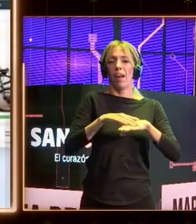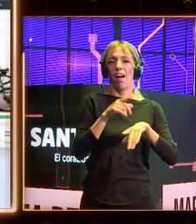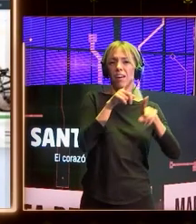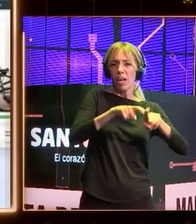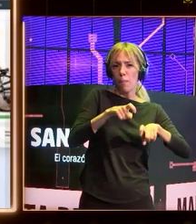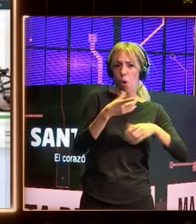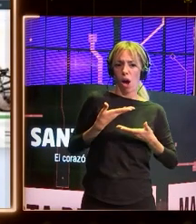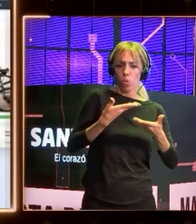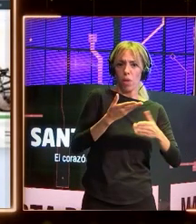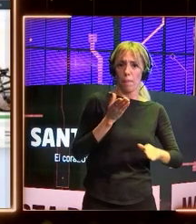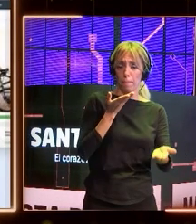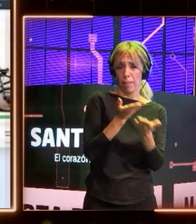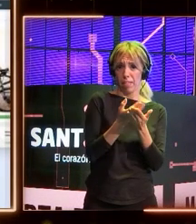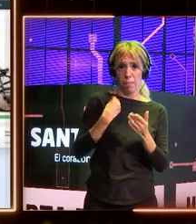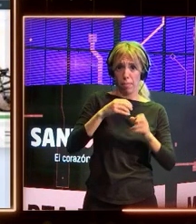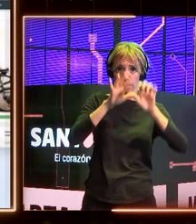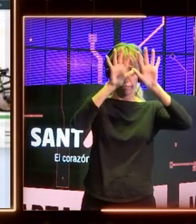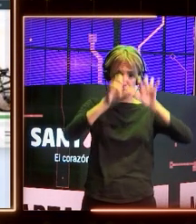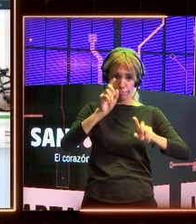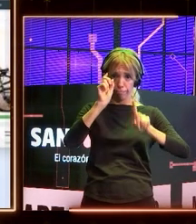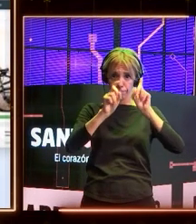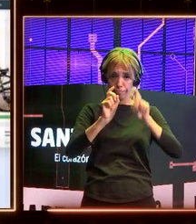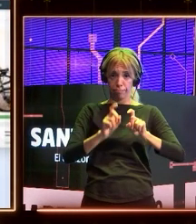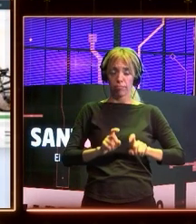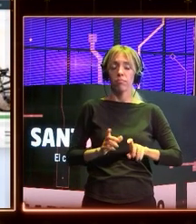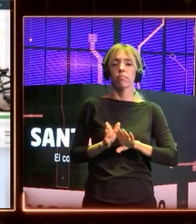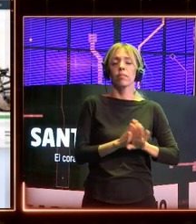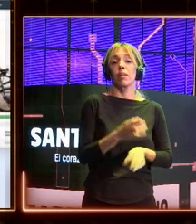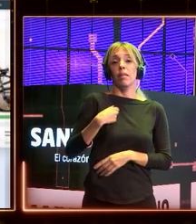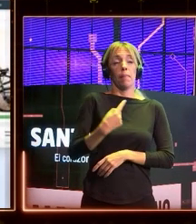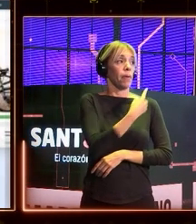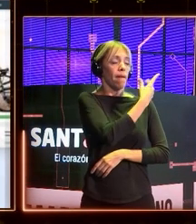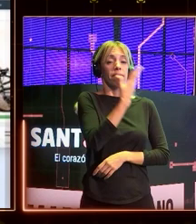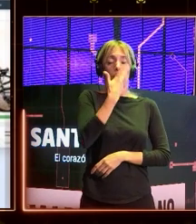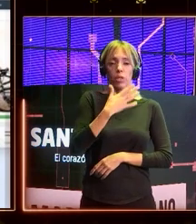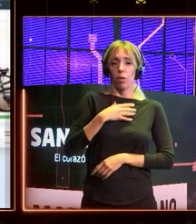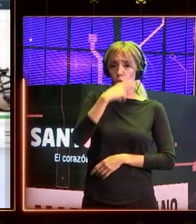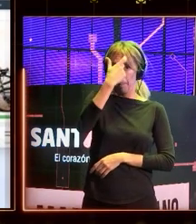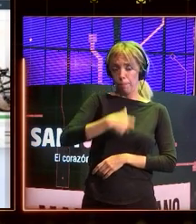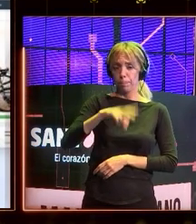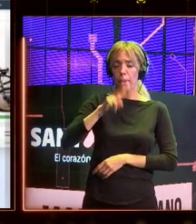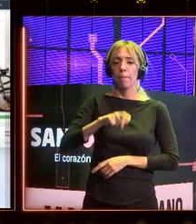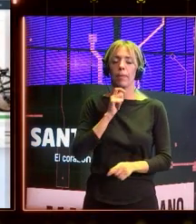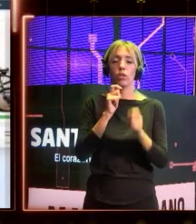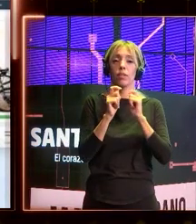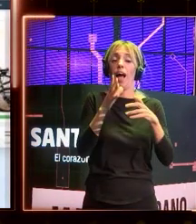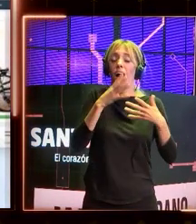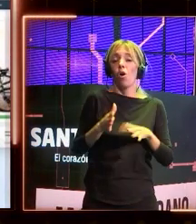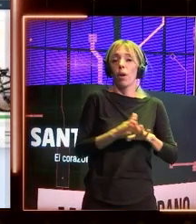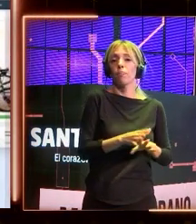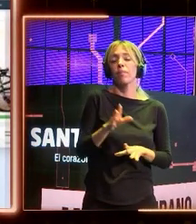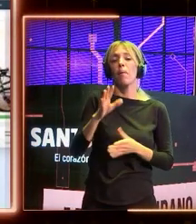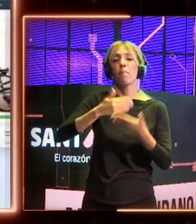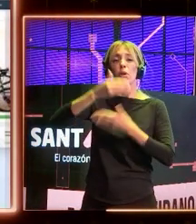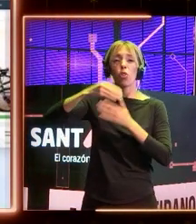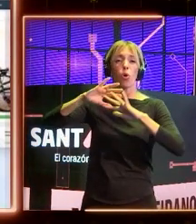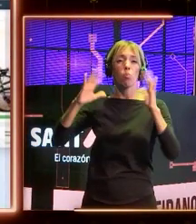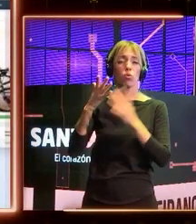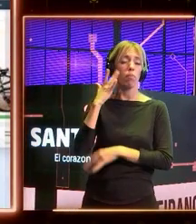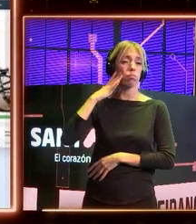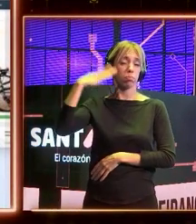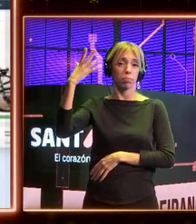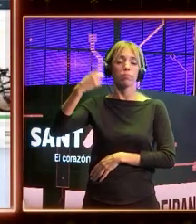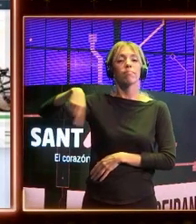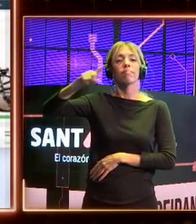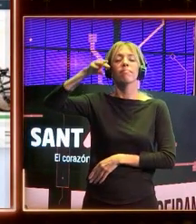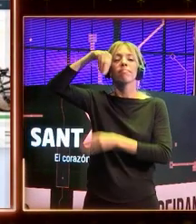¿no? Esta es prácticamente mi favorita, yo soy periodista. Resulta que ahora todos los grandes periódicos del mundo tienen